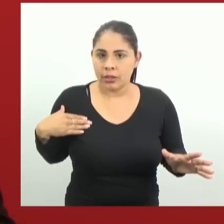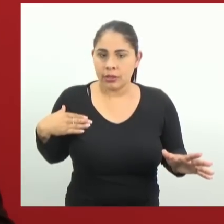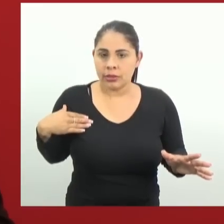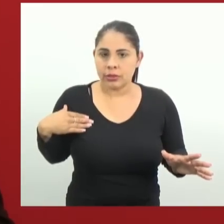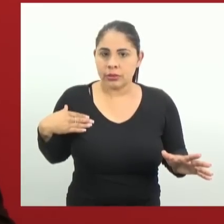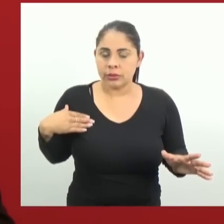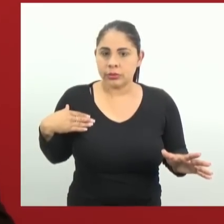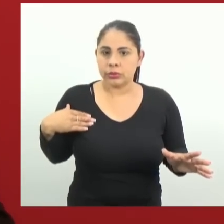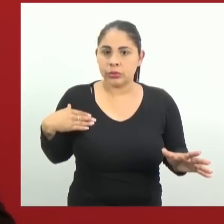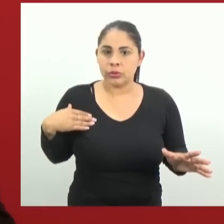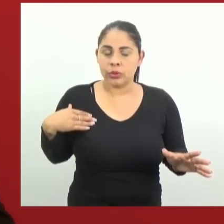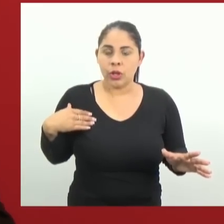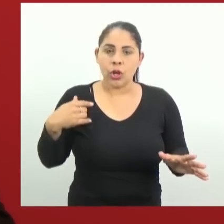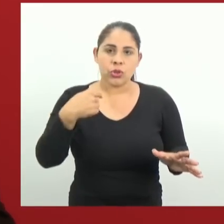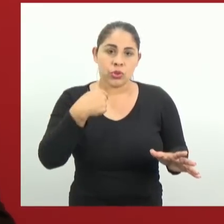quiero que sepas un secreto.